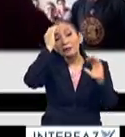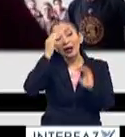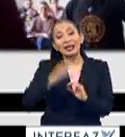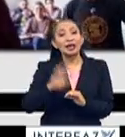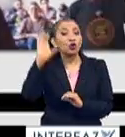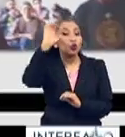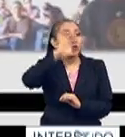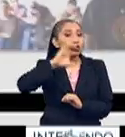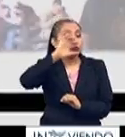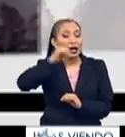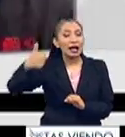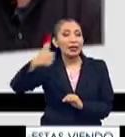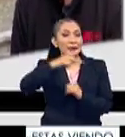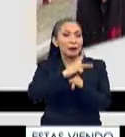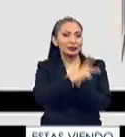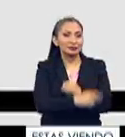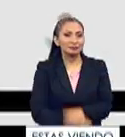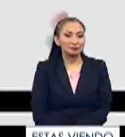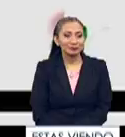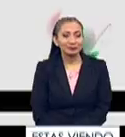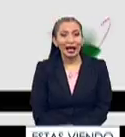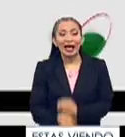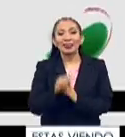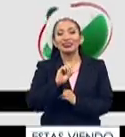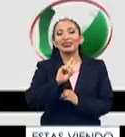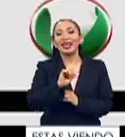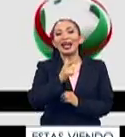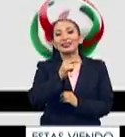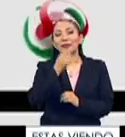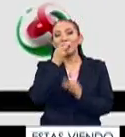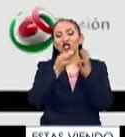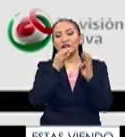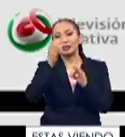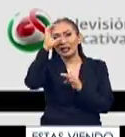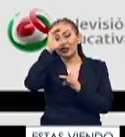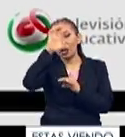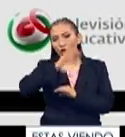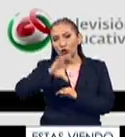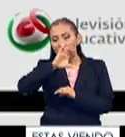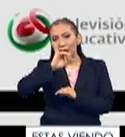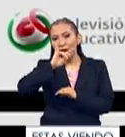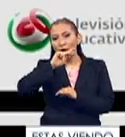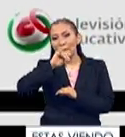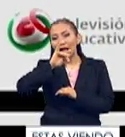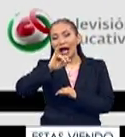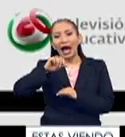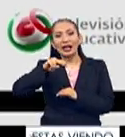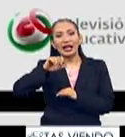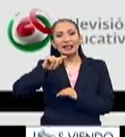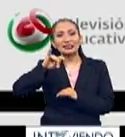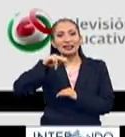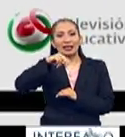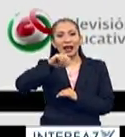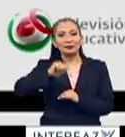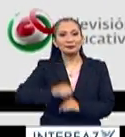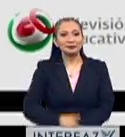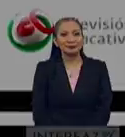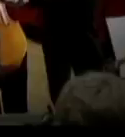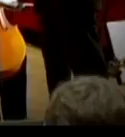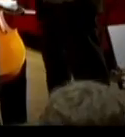la cultura en cada país. De Televisión Educativa para el Noticiero Científico y Cultural Iberoamericano, Ana Cristina Olvera.